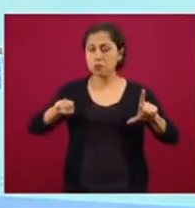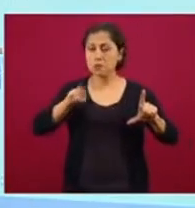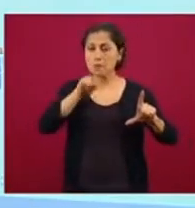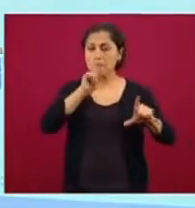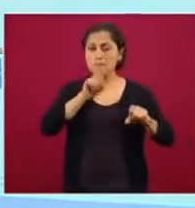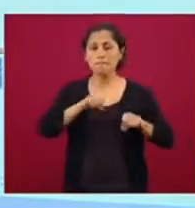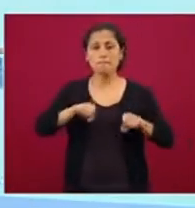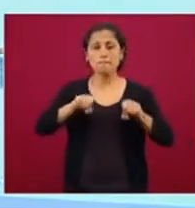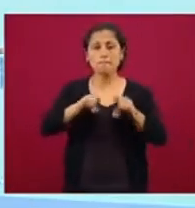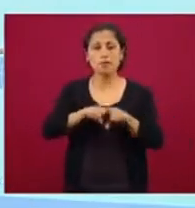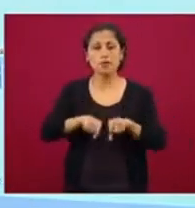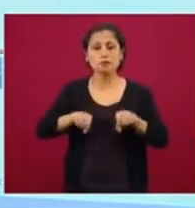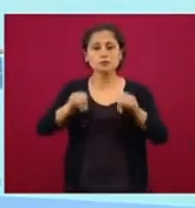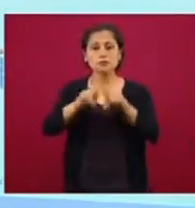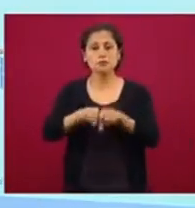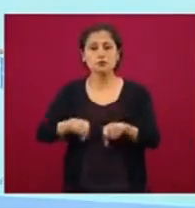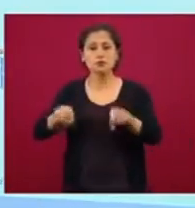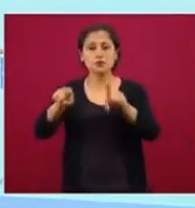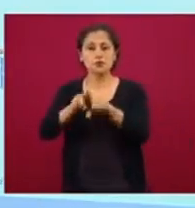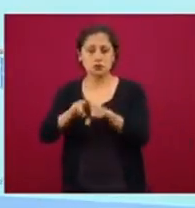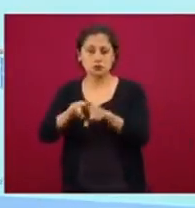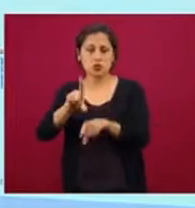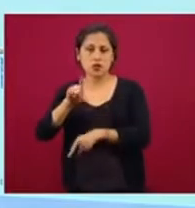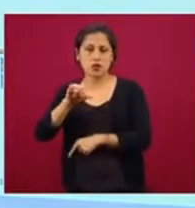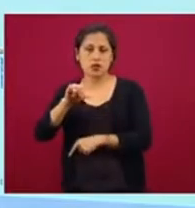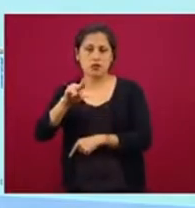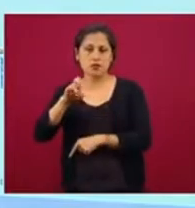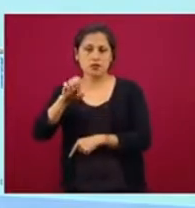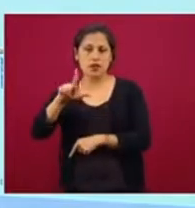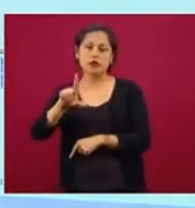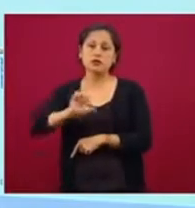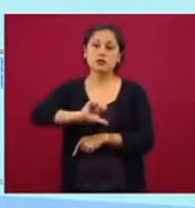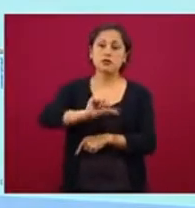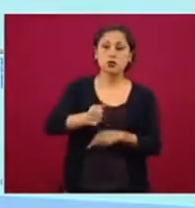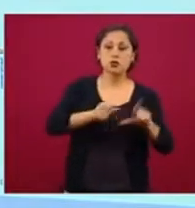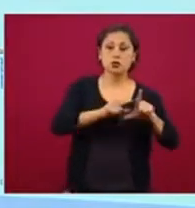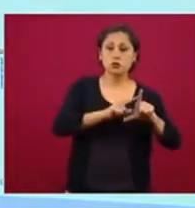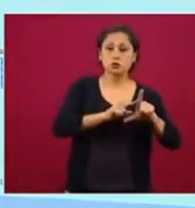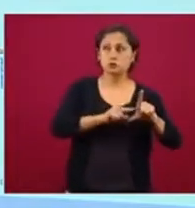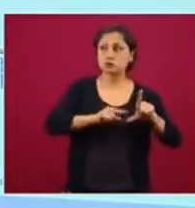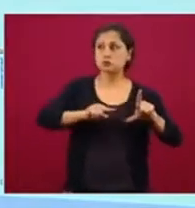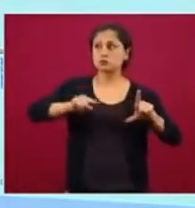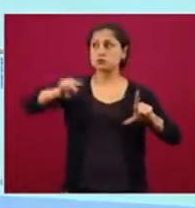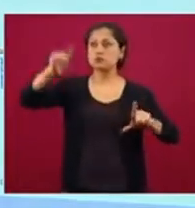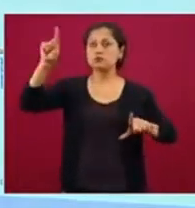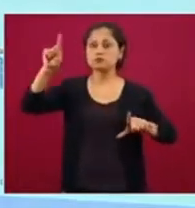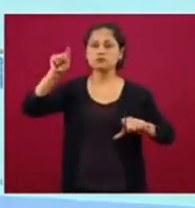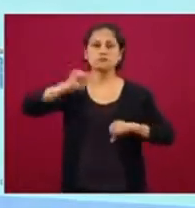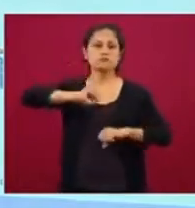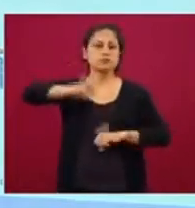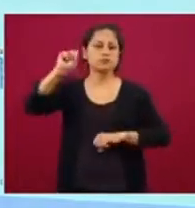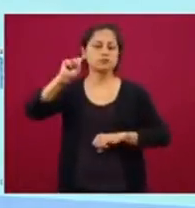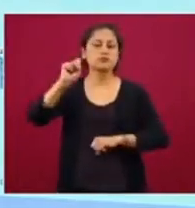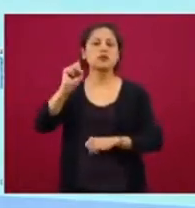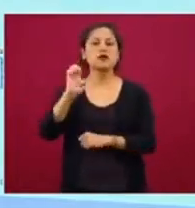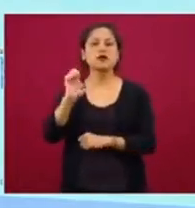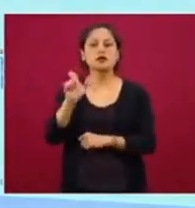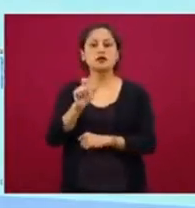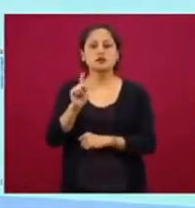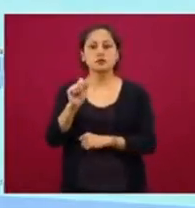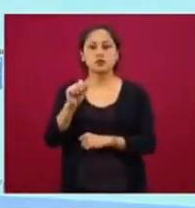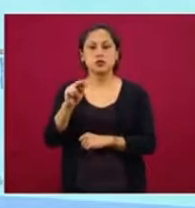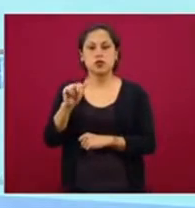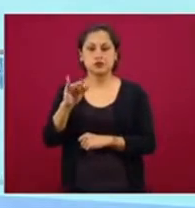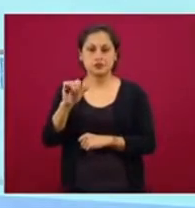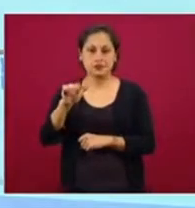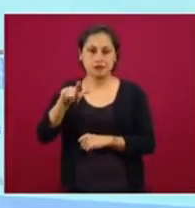misma del día anterior, pero se van sumando y sumando. Aquí se va sumando una cantidad de casos mayor a la